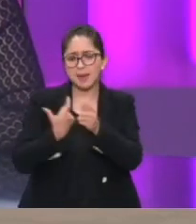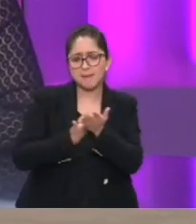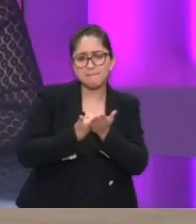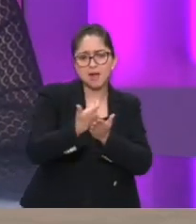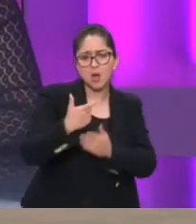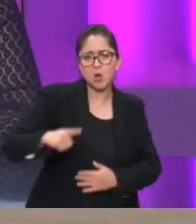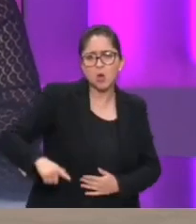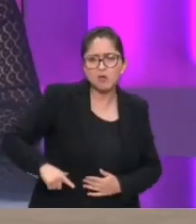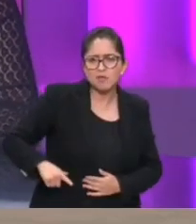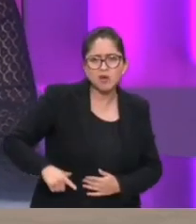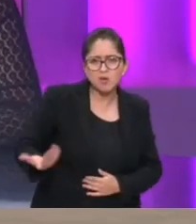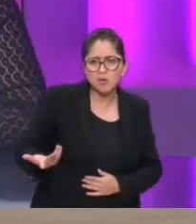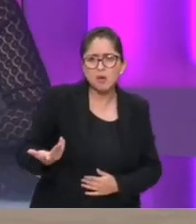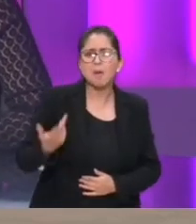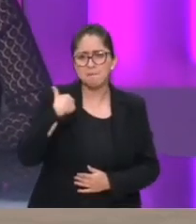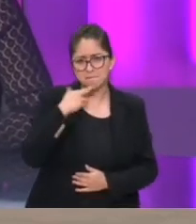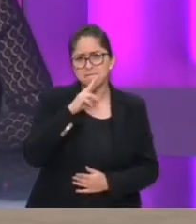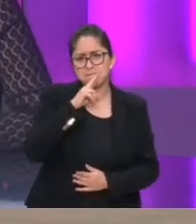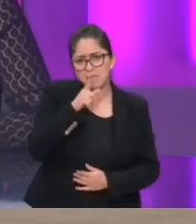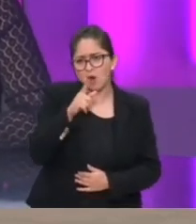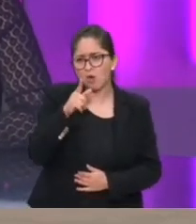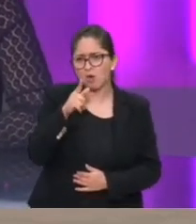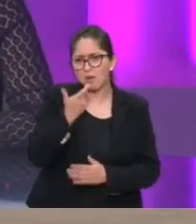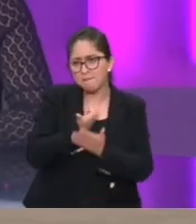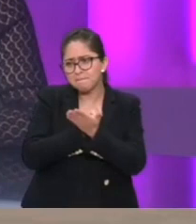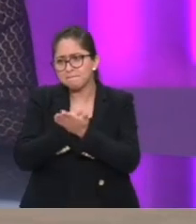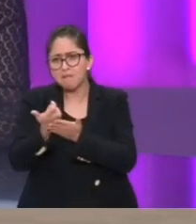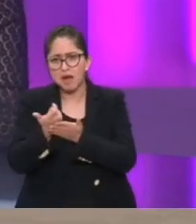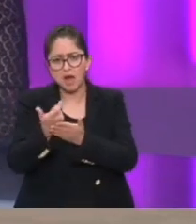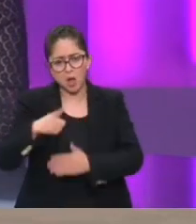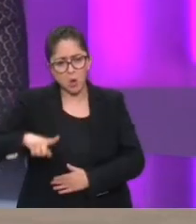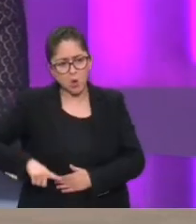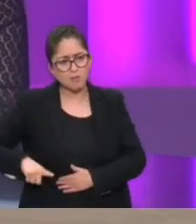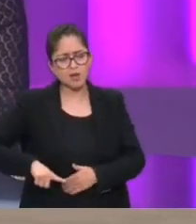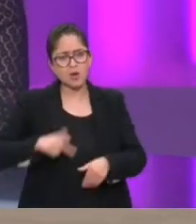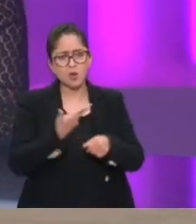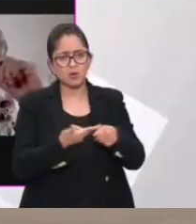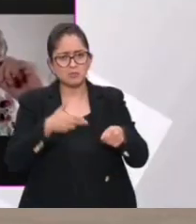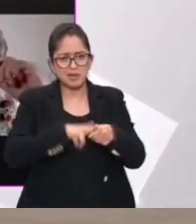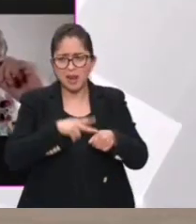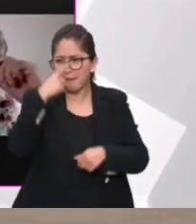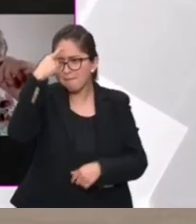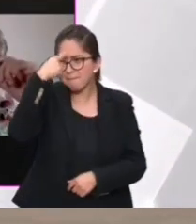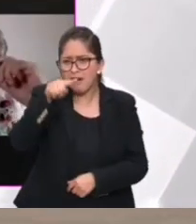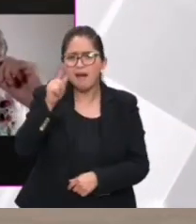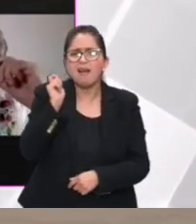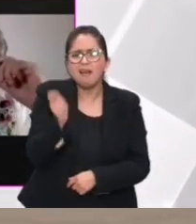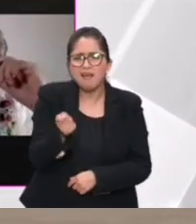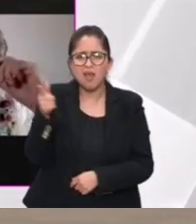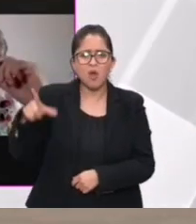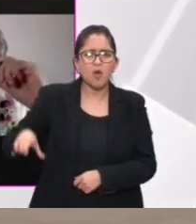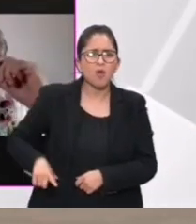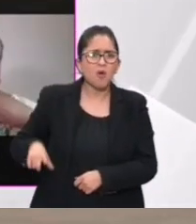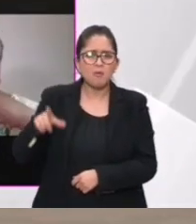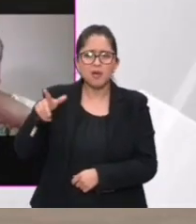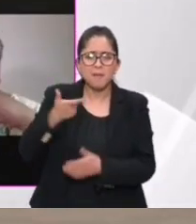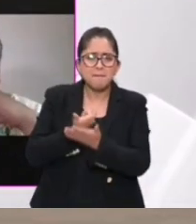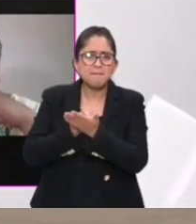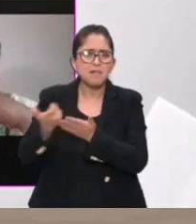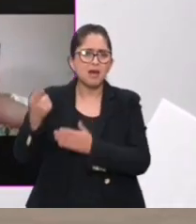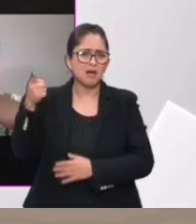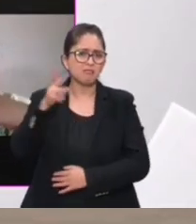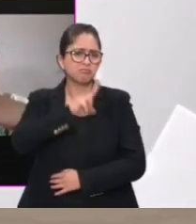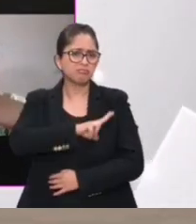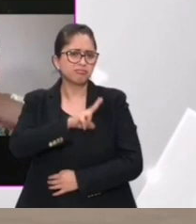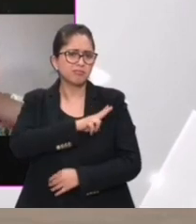no fortalecer lo público en vez de dar más dinero a los privados? Héctor, por favor. Primero, porque se dedica muy poco. En el tema de lo